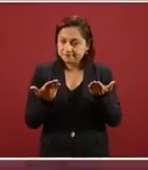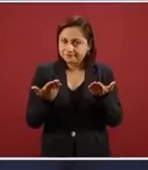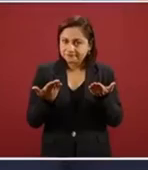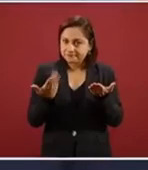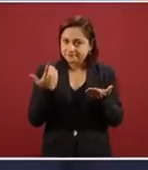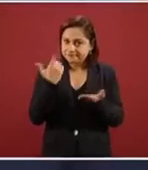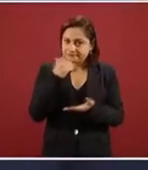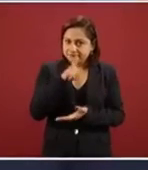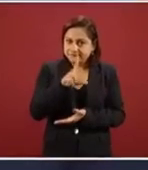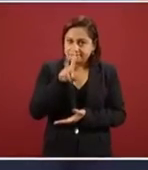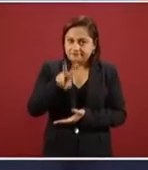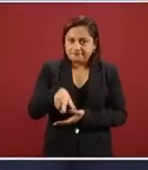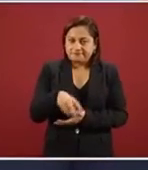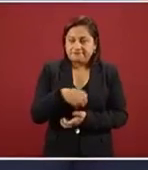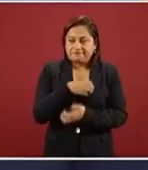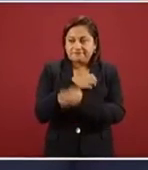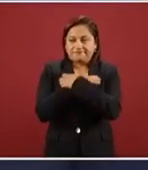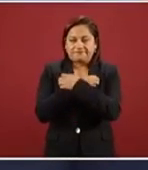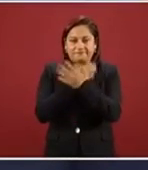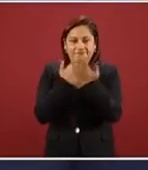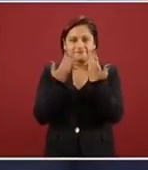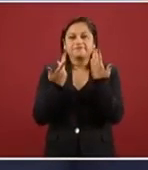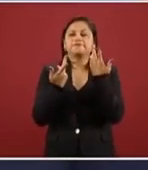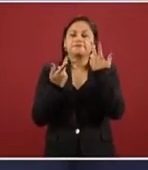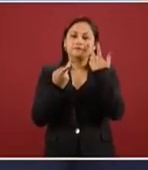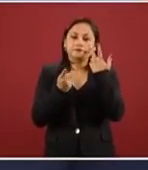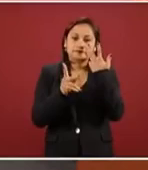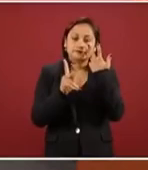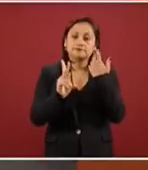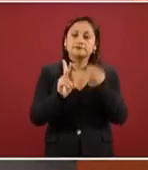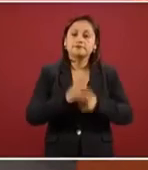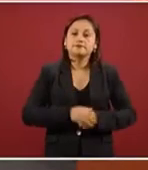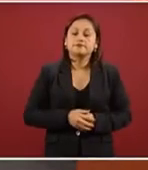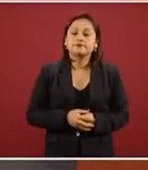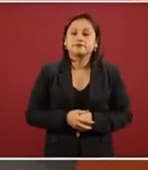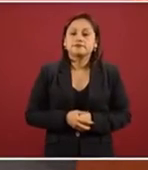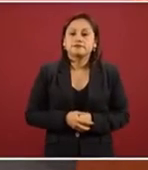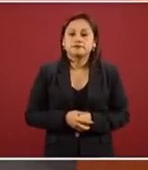de mal gusto, ¿no? Pero